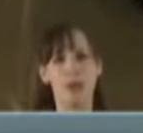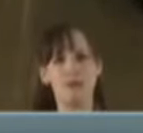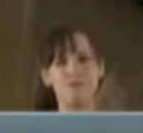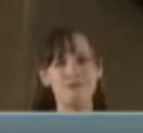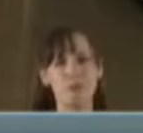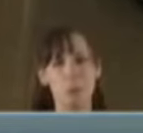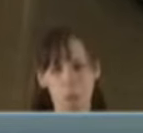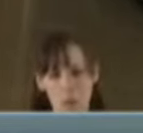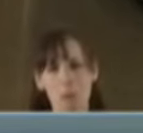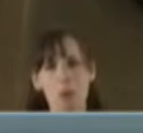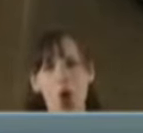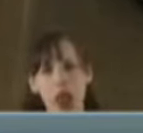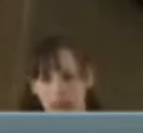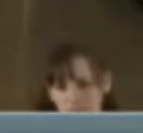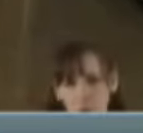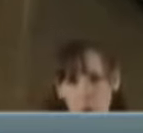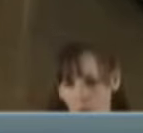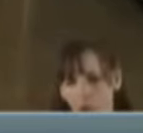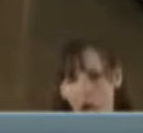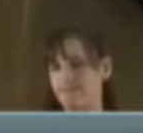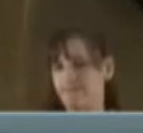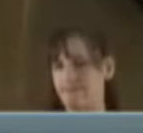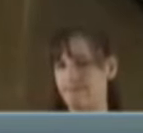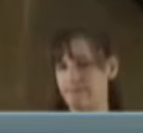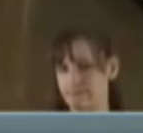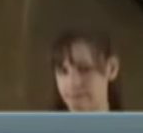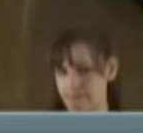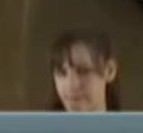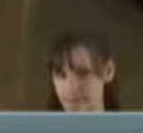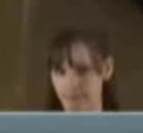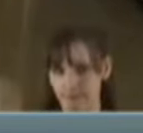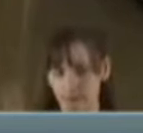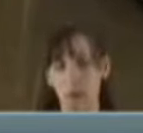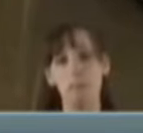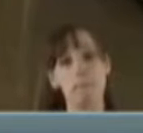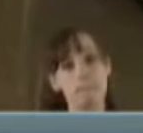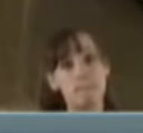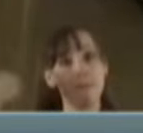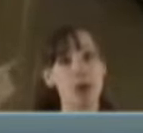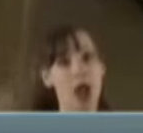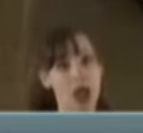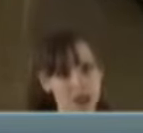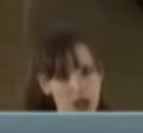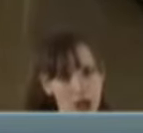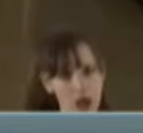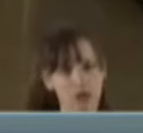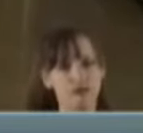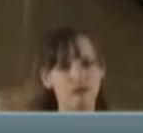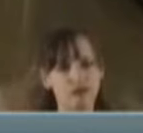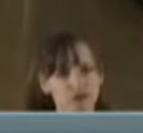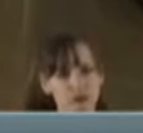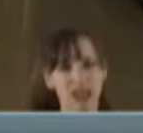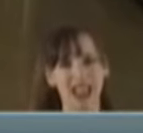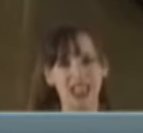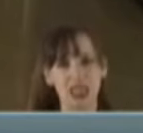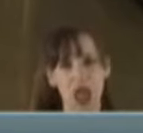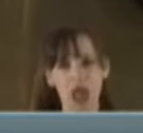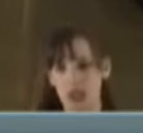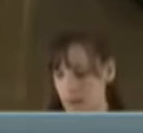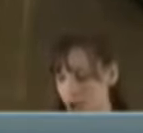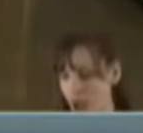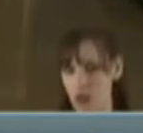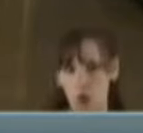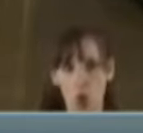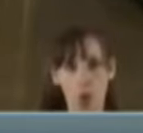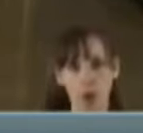el balotaje y que de alguna manera está anclada en la antigua polarización kirchnerismo-antikirchnerismo. Entonces, veo por